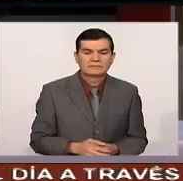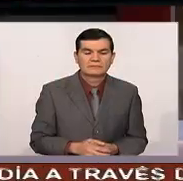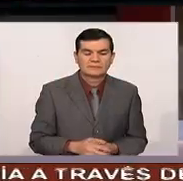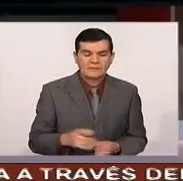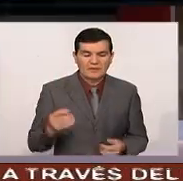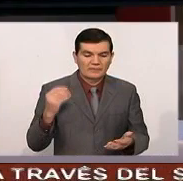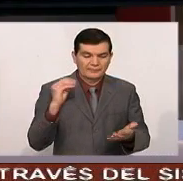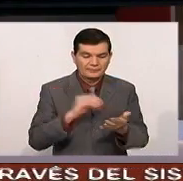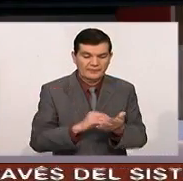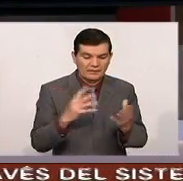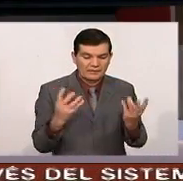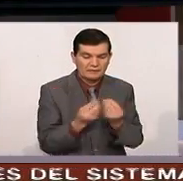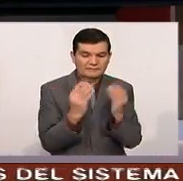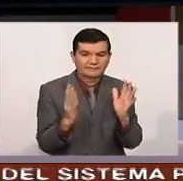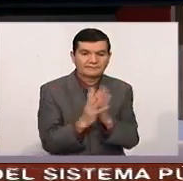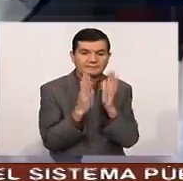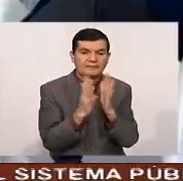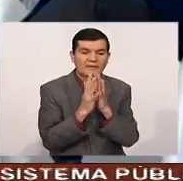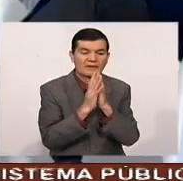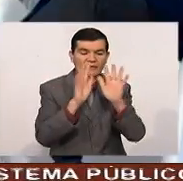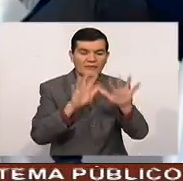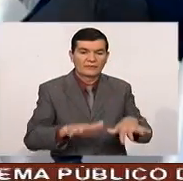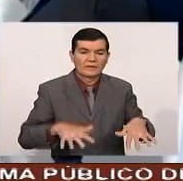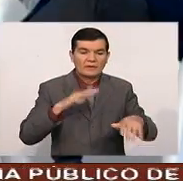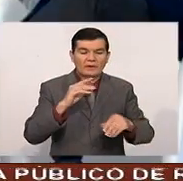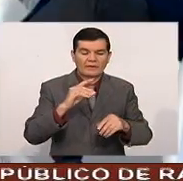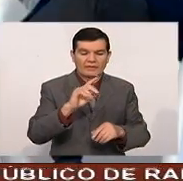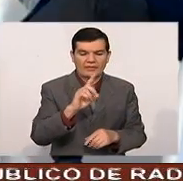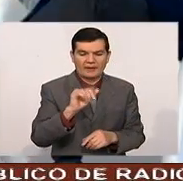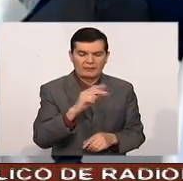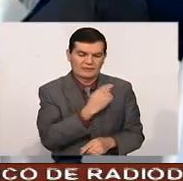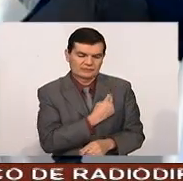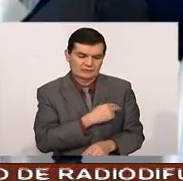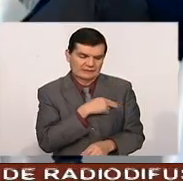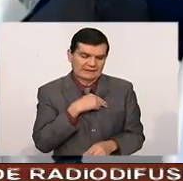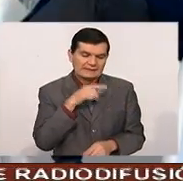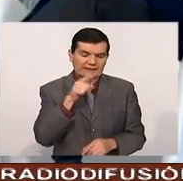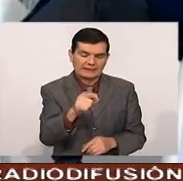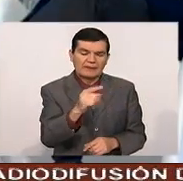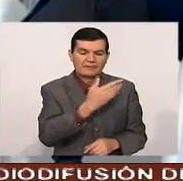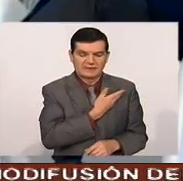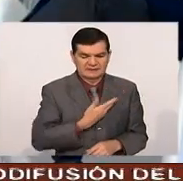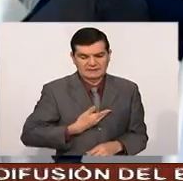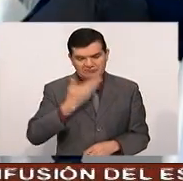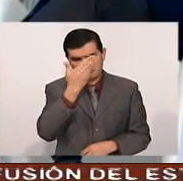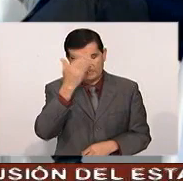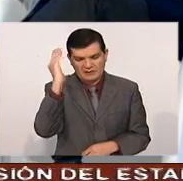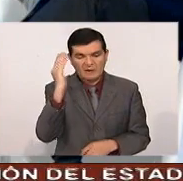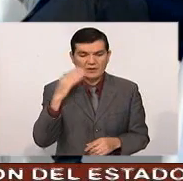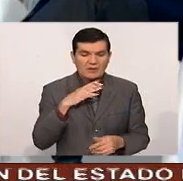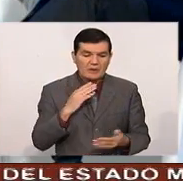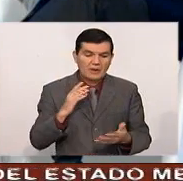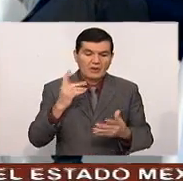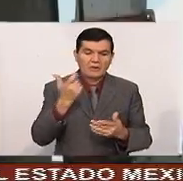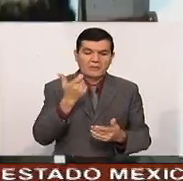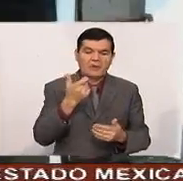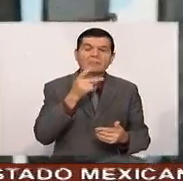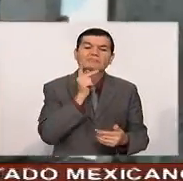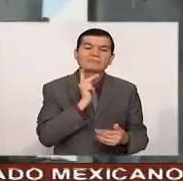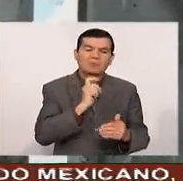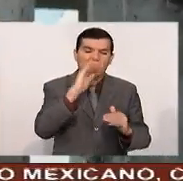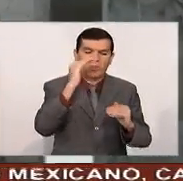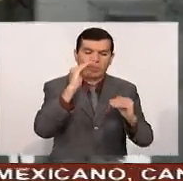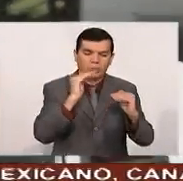En el marco de su participación del Foro Económico Mundial en Davos, el presidente Enrique Peña Nieto dijo que a pesar de la caída en los precios del